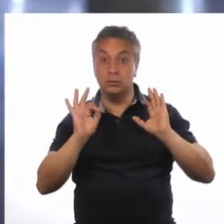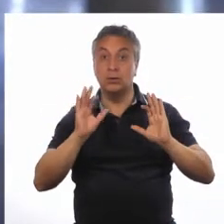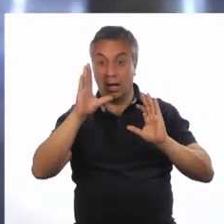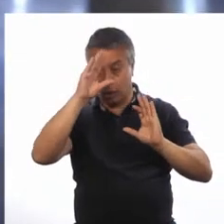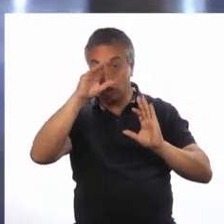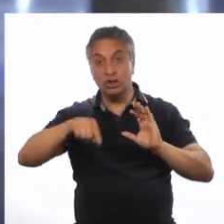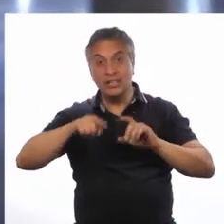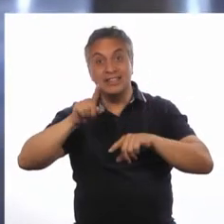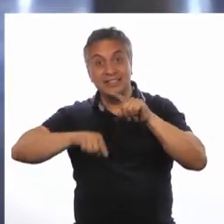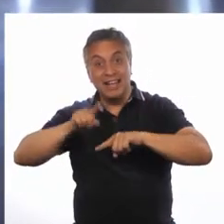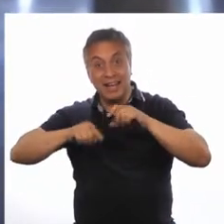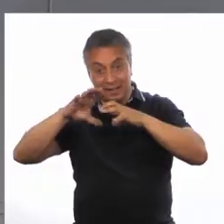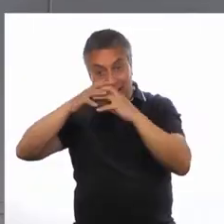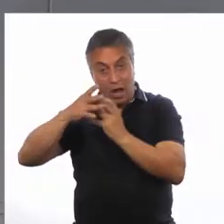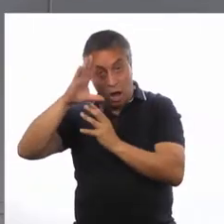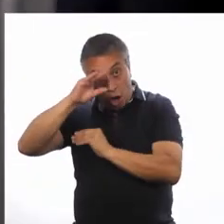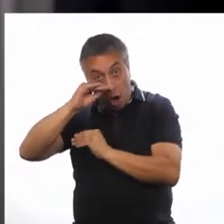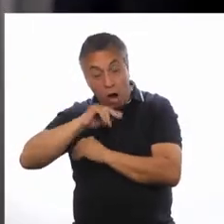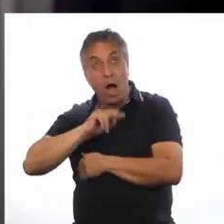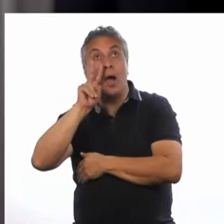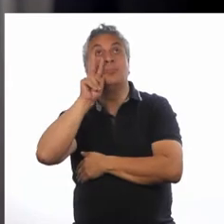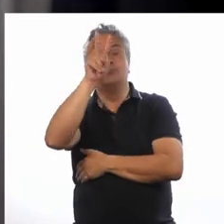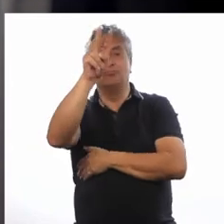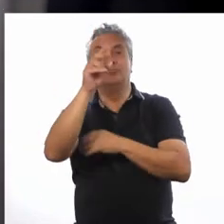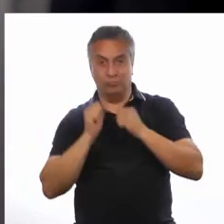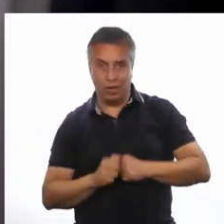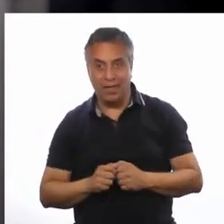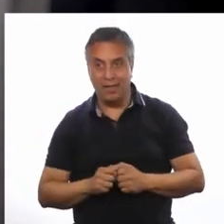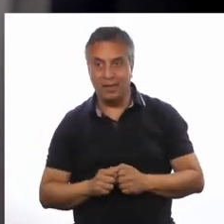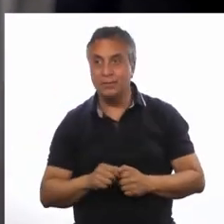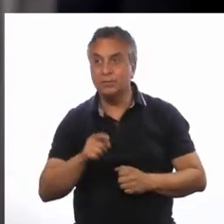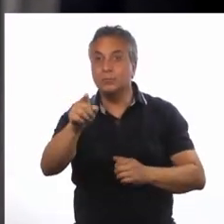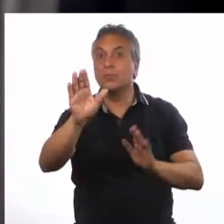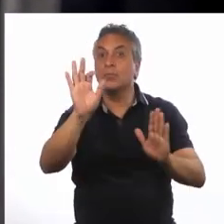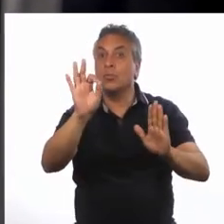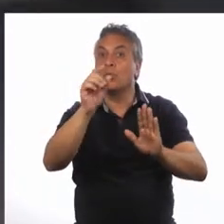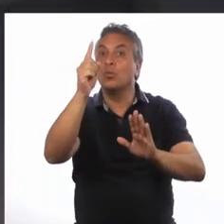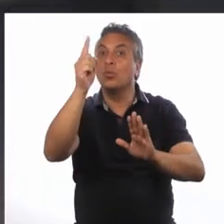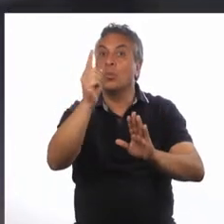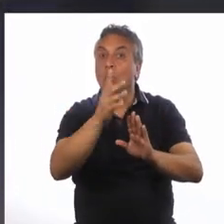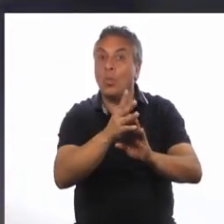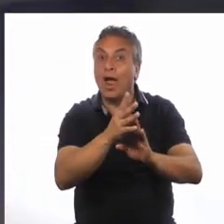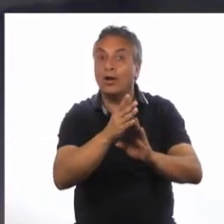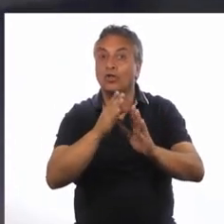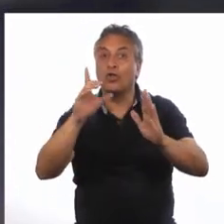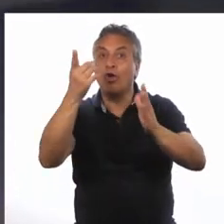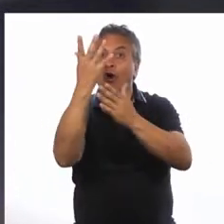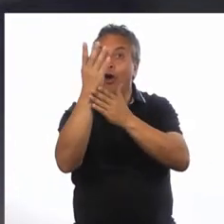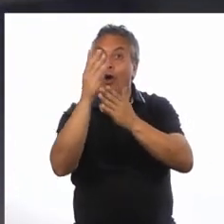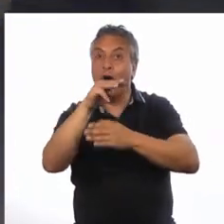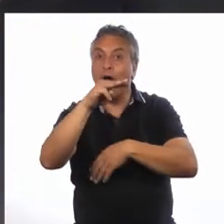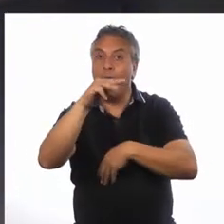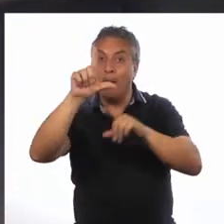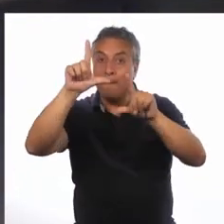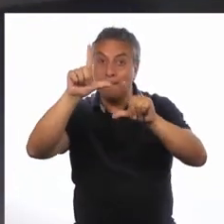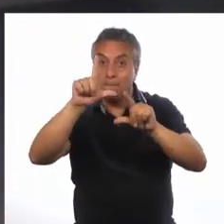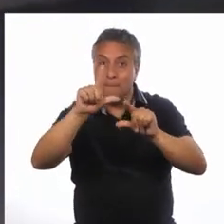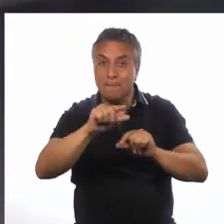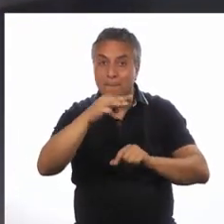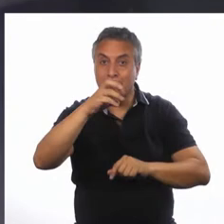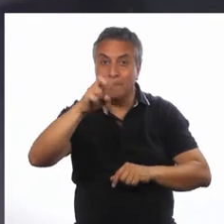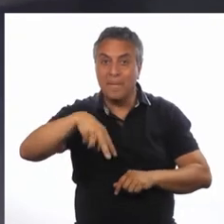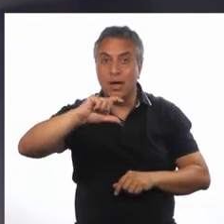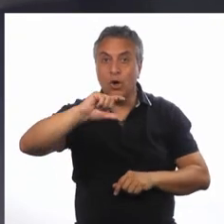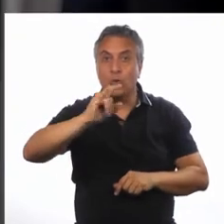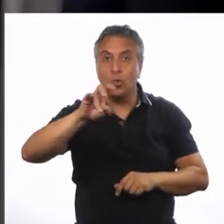observar este tipo de luna. Es cuarto menguante. Y fíjate cómo nuevamente observamos un lado oscuro y